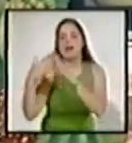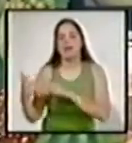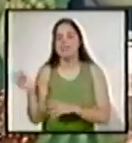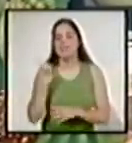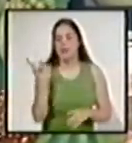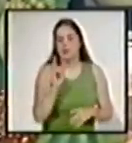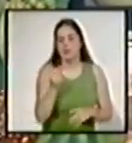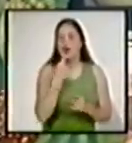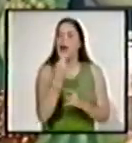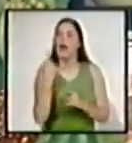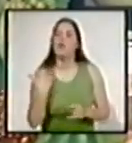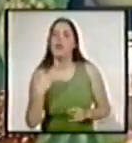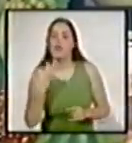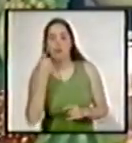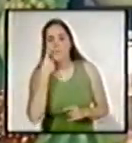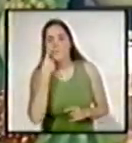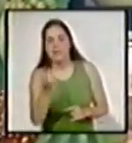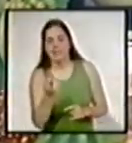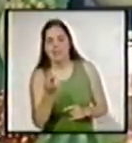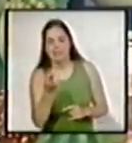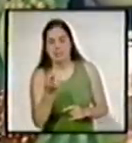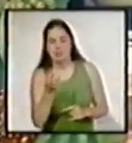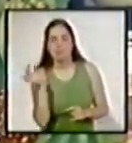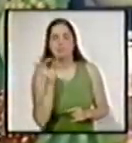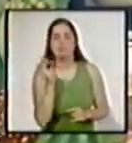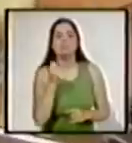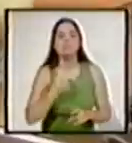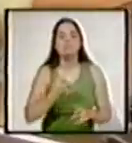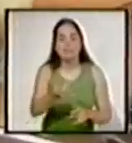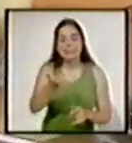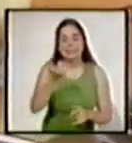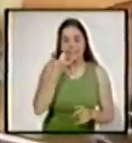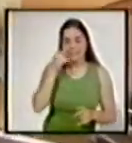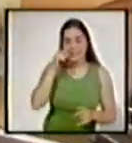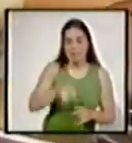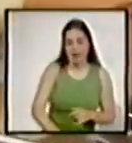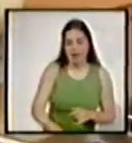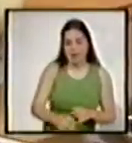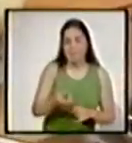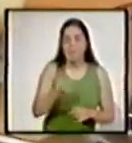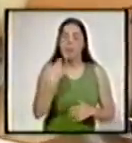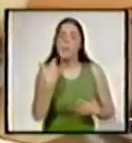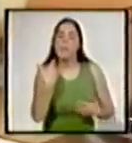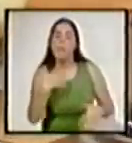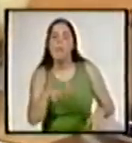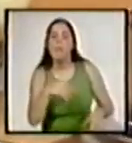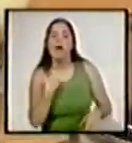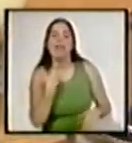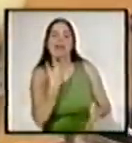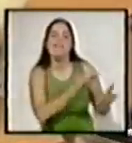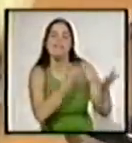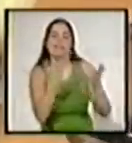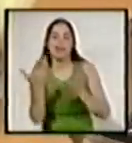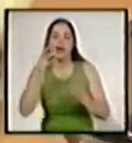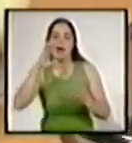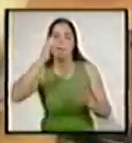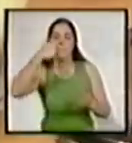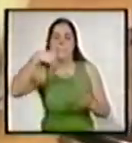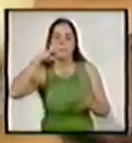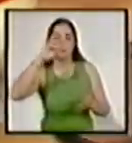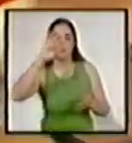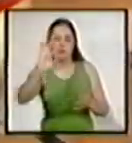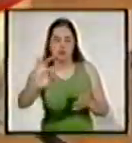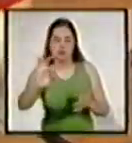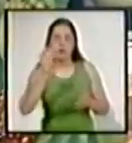del programa y Pancho va a hacer la aventura del hombro. Me encantó la aventura del hombro, buenísima. Ah, pero ¿sabes para...? Mira, no, esta lo que no es la aventura del